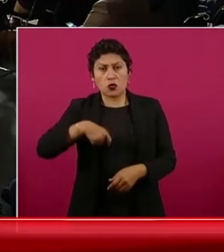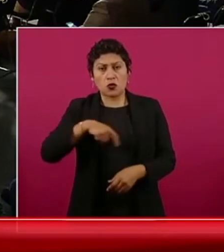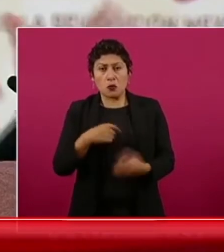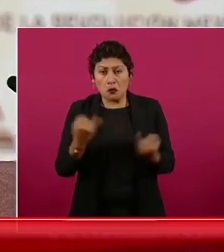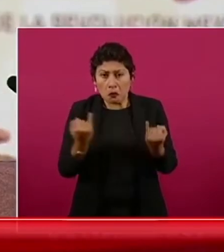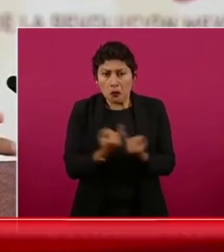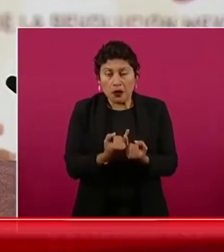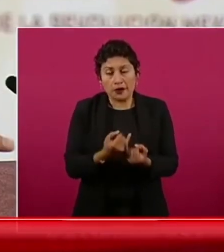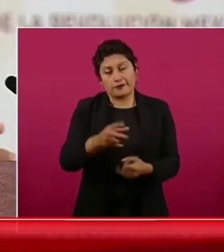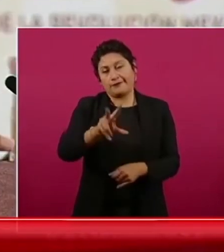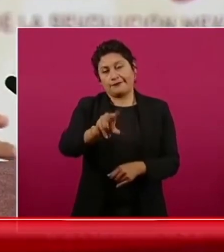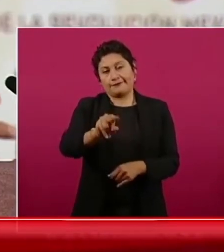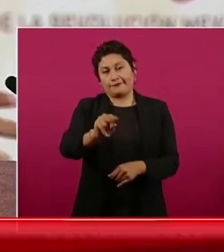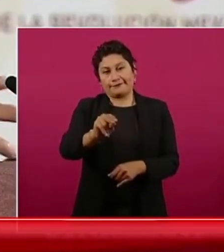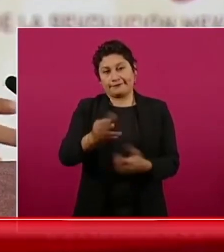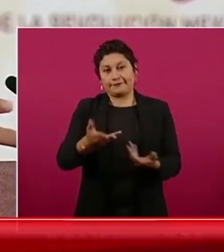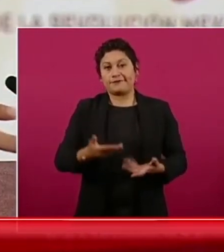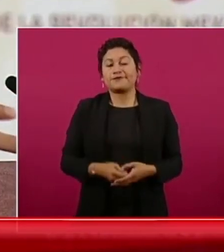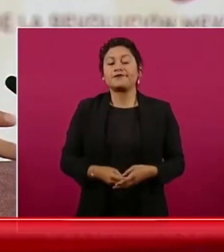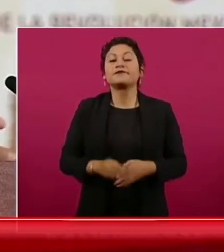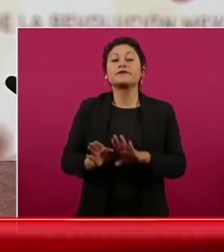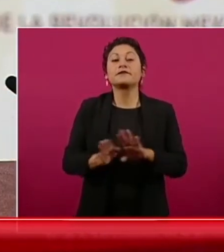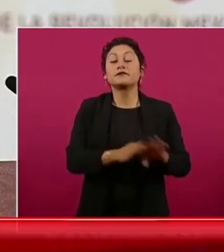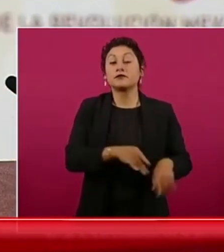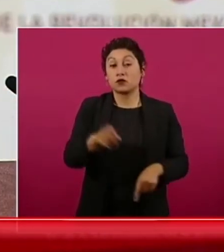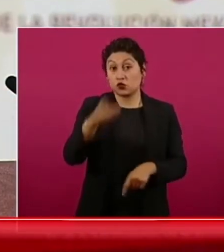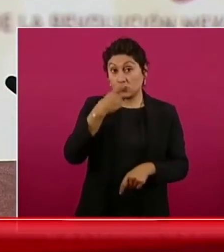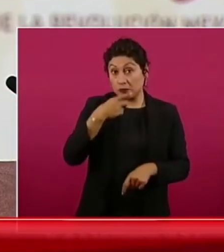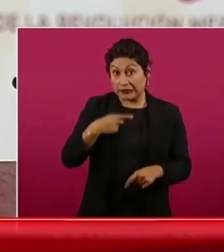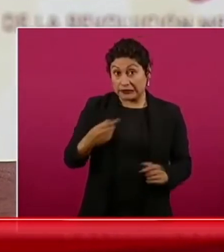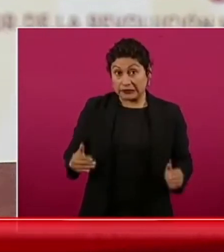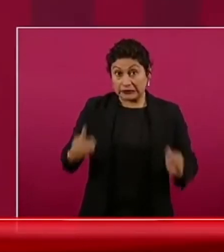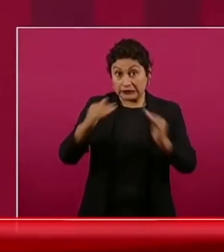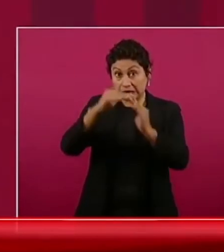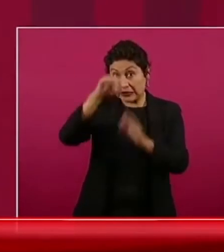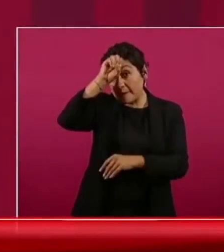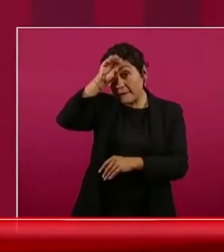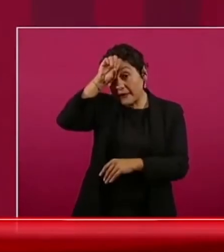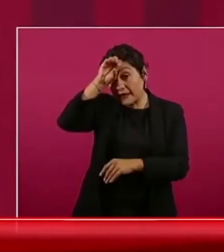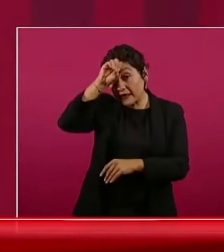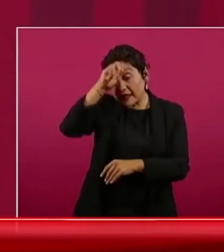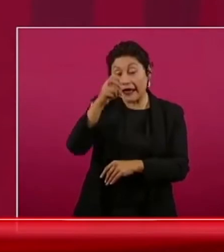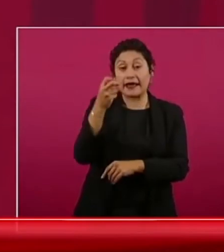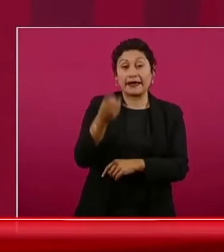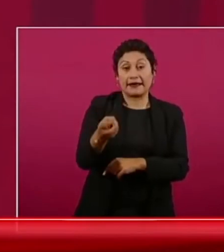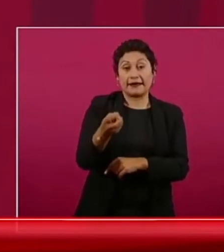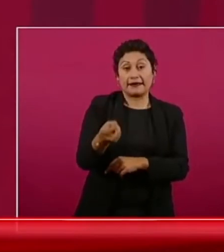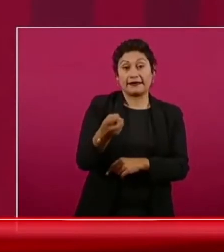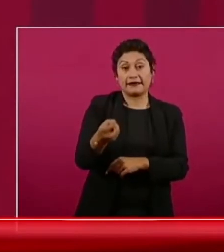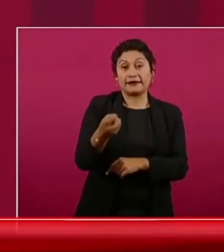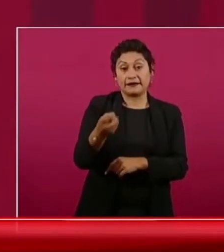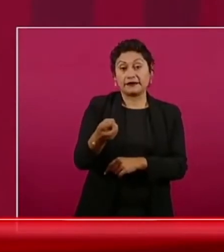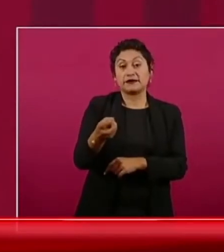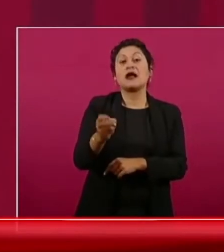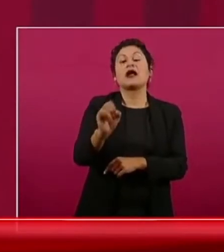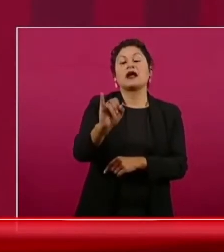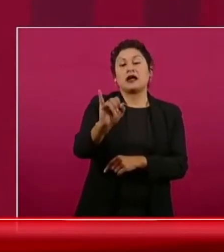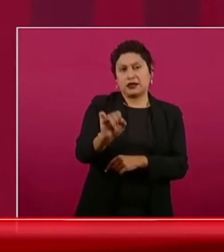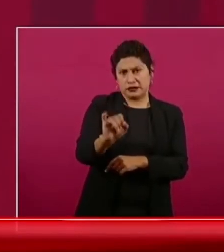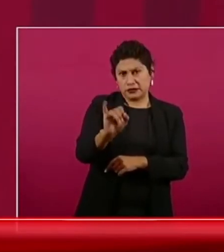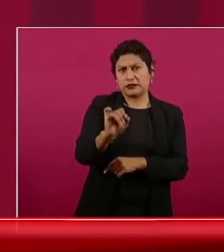En el caso de esta mina en particular, sí se hacen